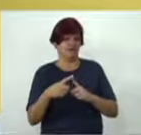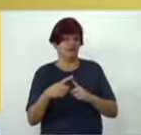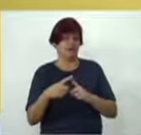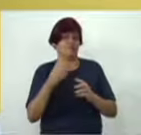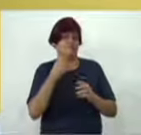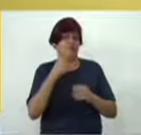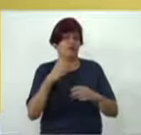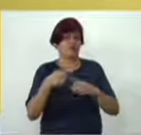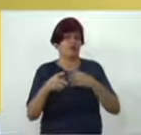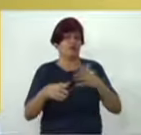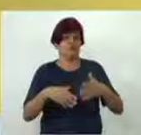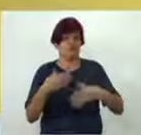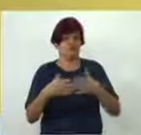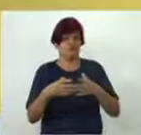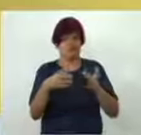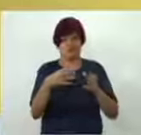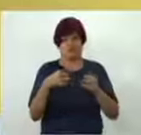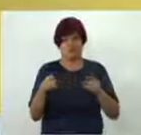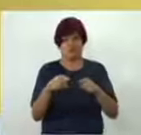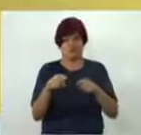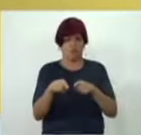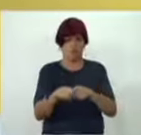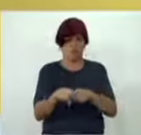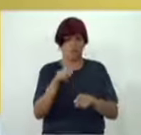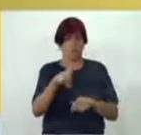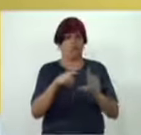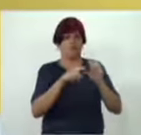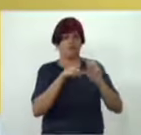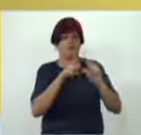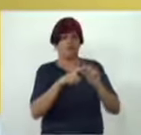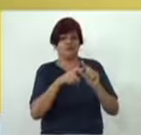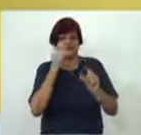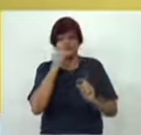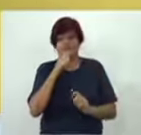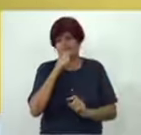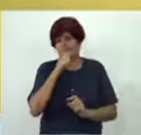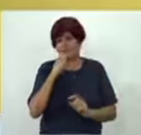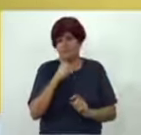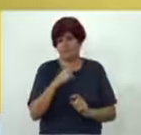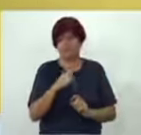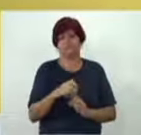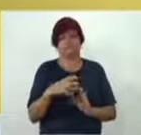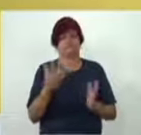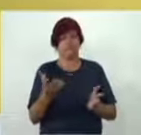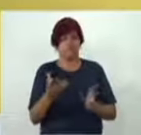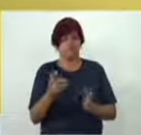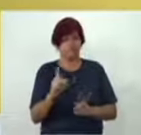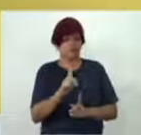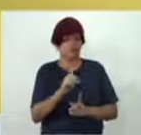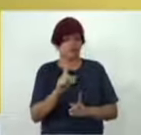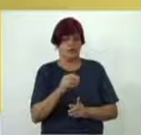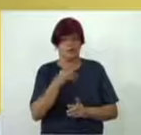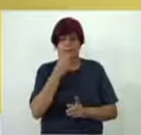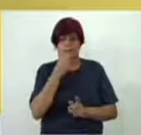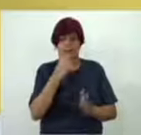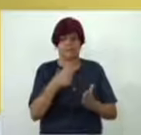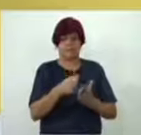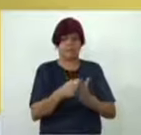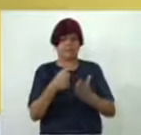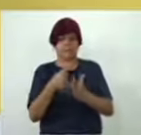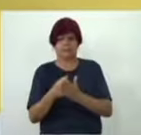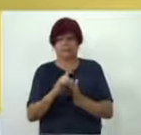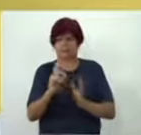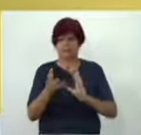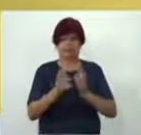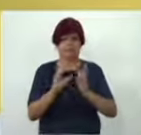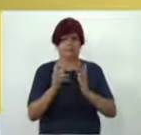demás actividades asociadas con este contenido se le complejicen esos medios de enseñanza y ya no tengan que ser tan contrastantes ni en la